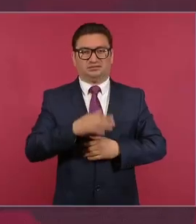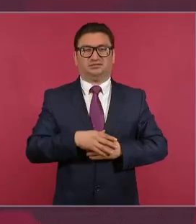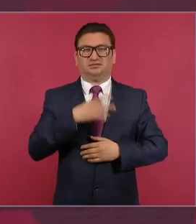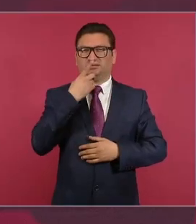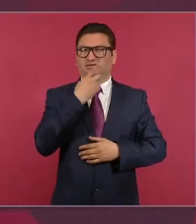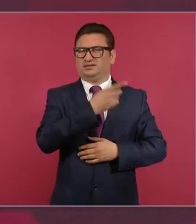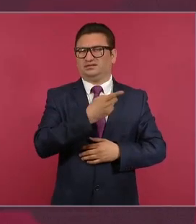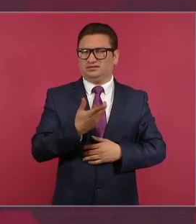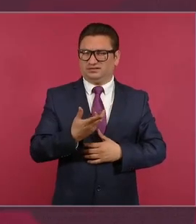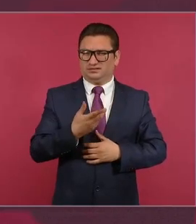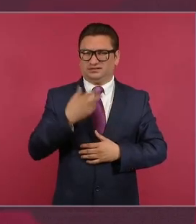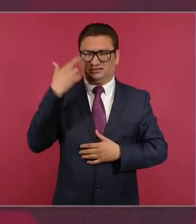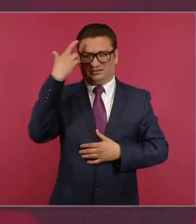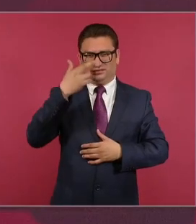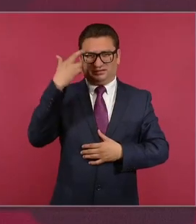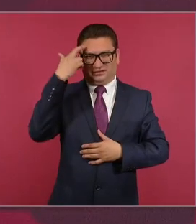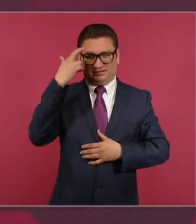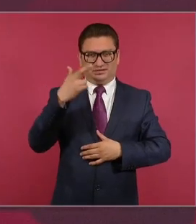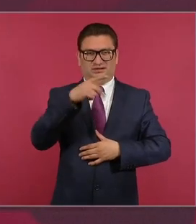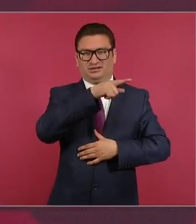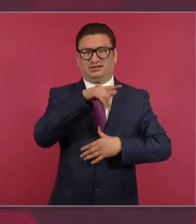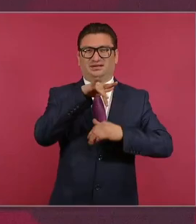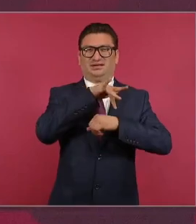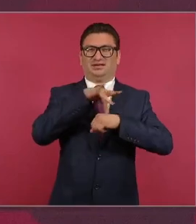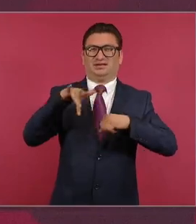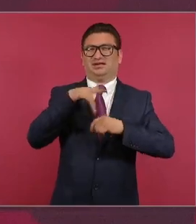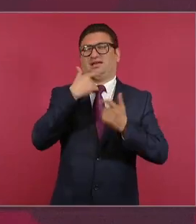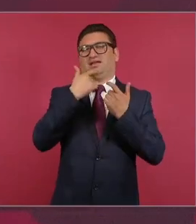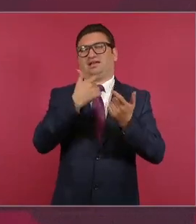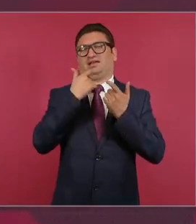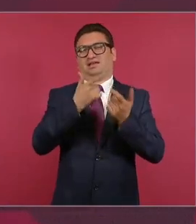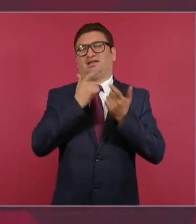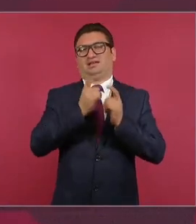dice: el rey va desnudo.